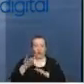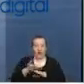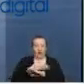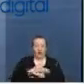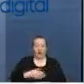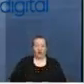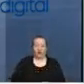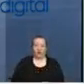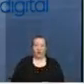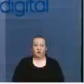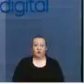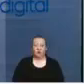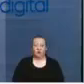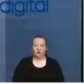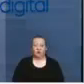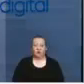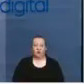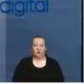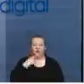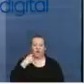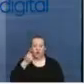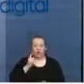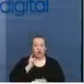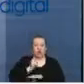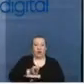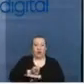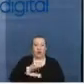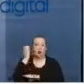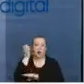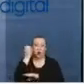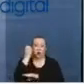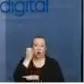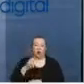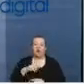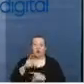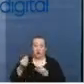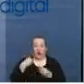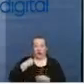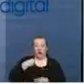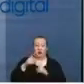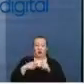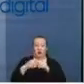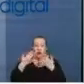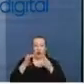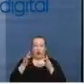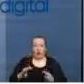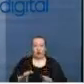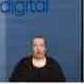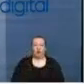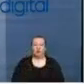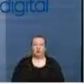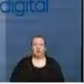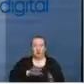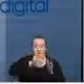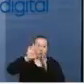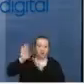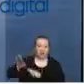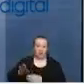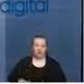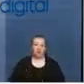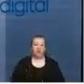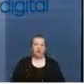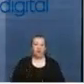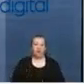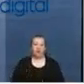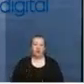está escrito el propio decreto emergencia porque estamos internada vicent con esté listo bueno cuál